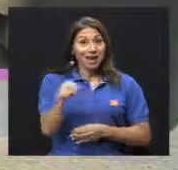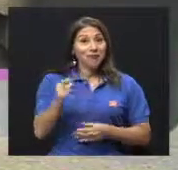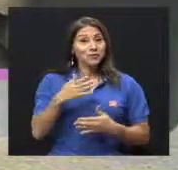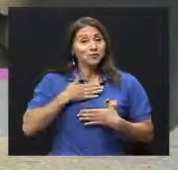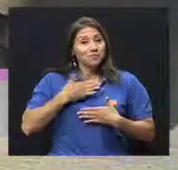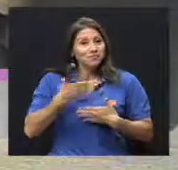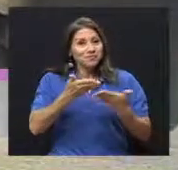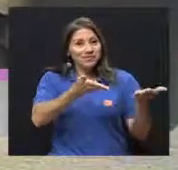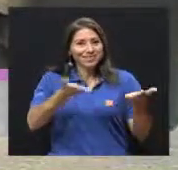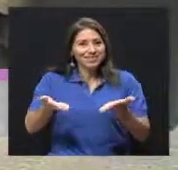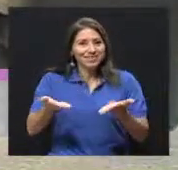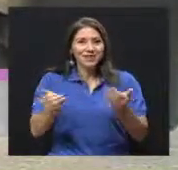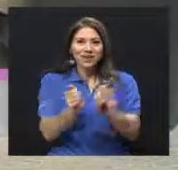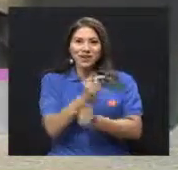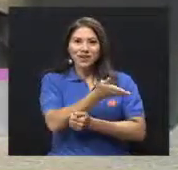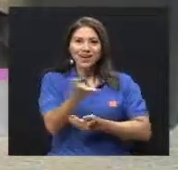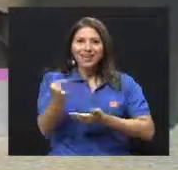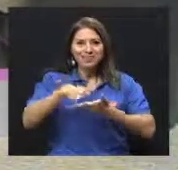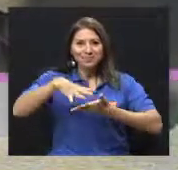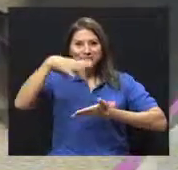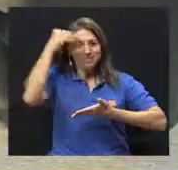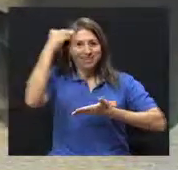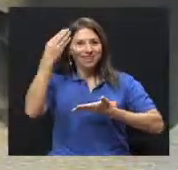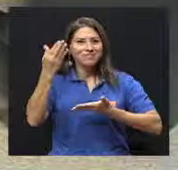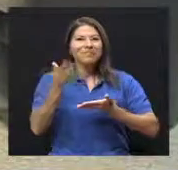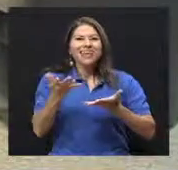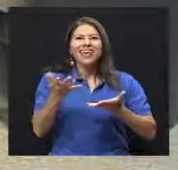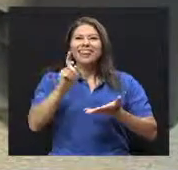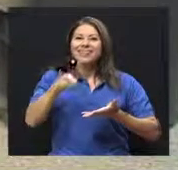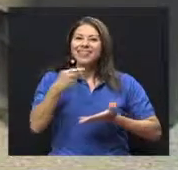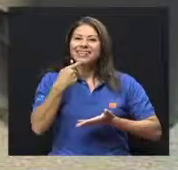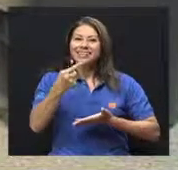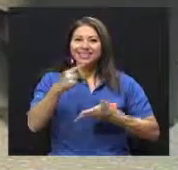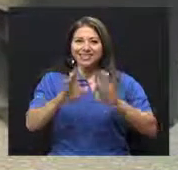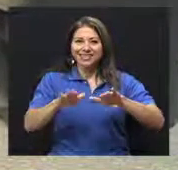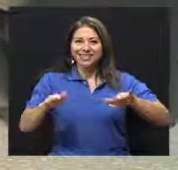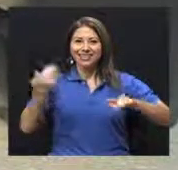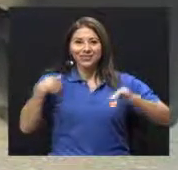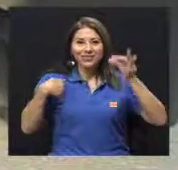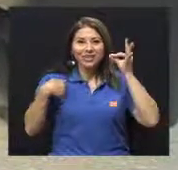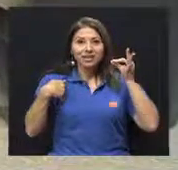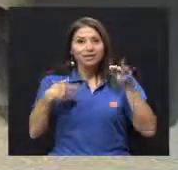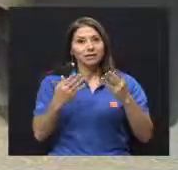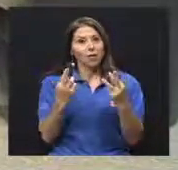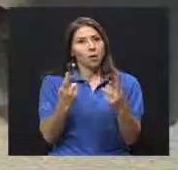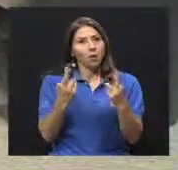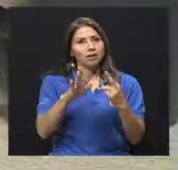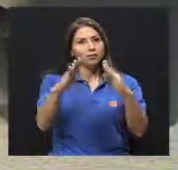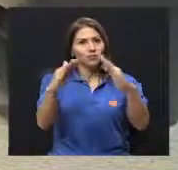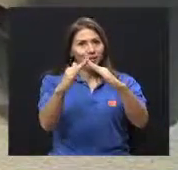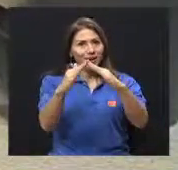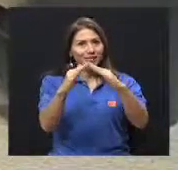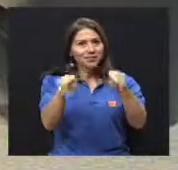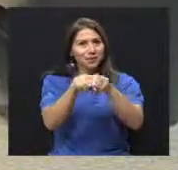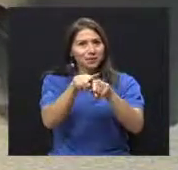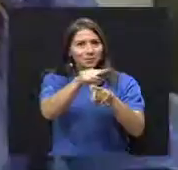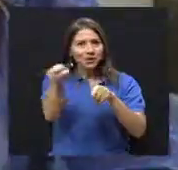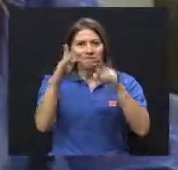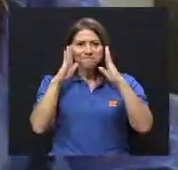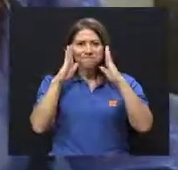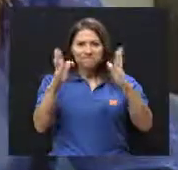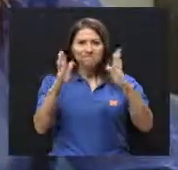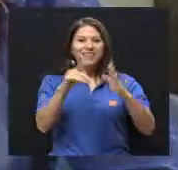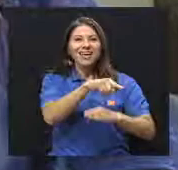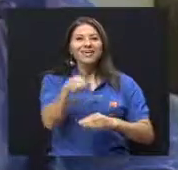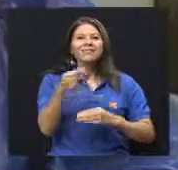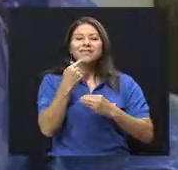nos acompañan y con ellos vamos aprendiendo más de lo que nos tienen que decir estos niños y niñas. Y por supuesto que en sus hogares, ojalá que usted preste mucha atención también